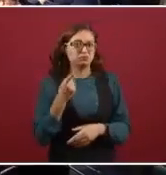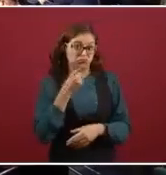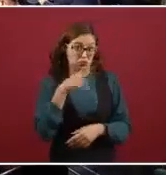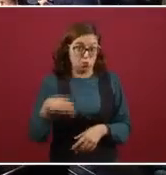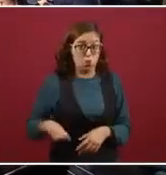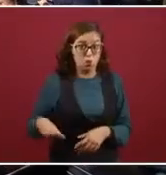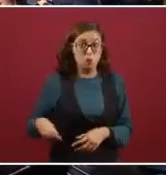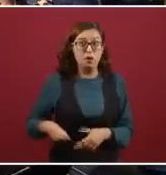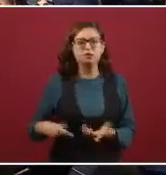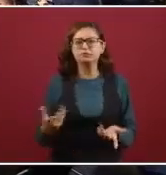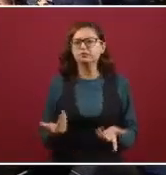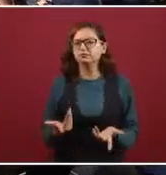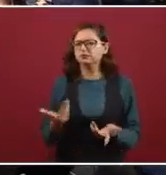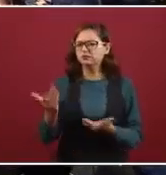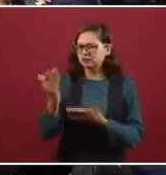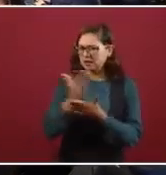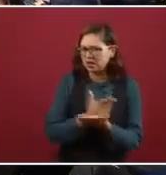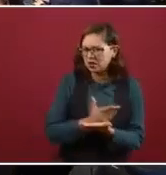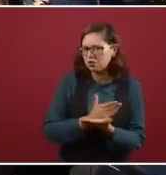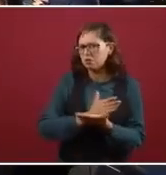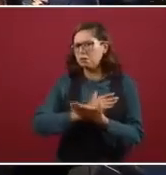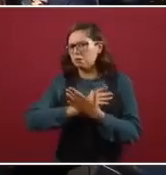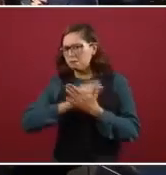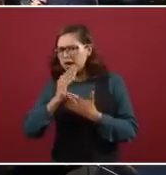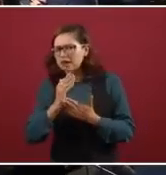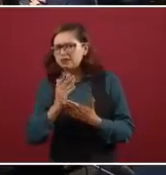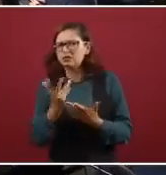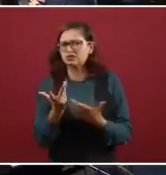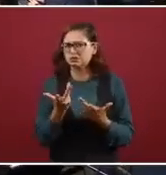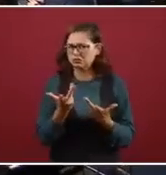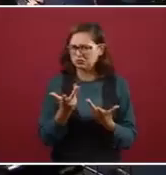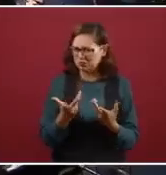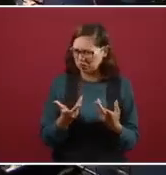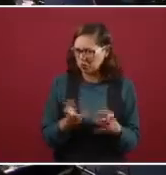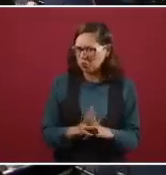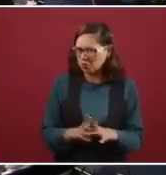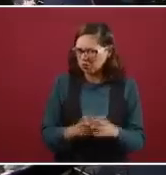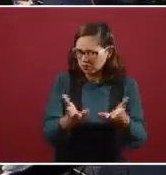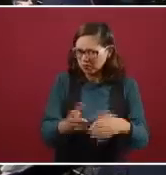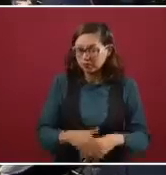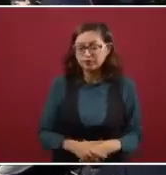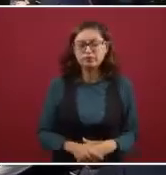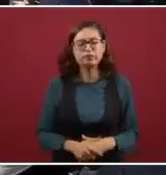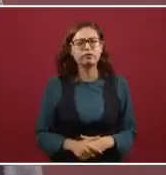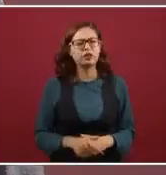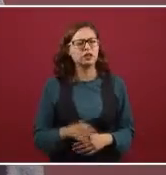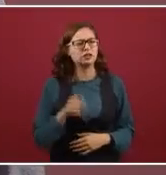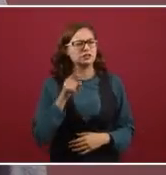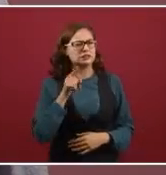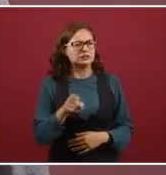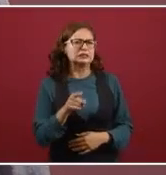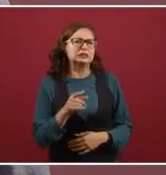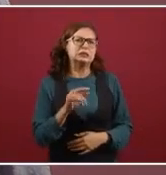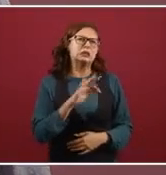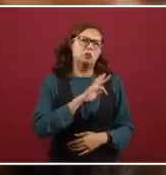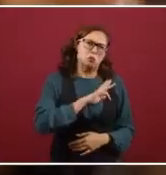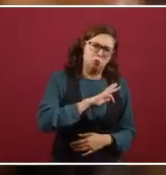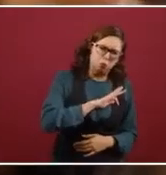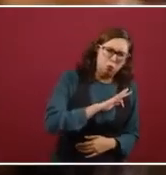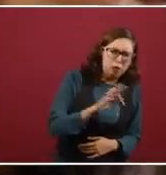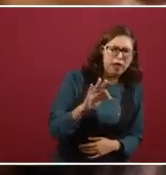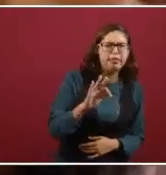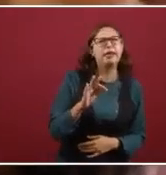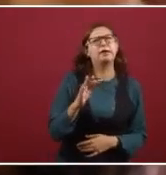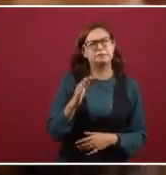es algo que influye, pero que no es lo único, ¿no? ¿En qué porcentaje más o menos influiría